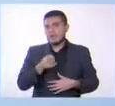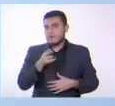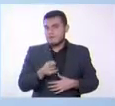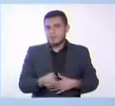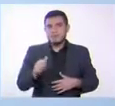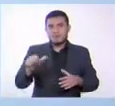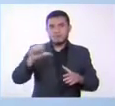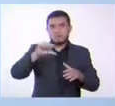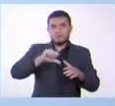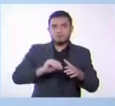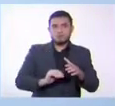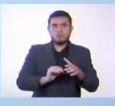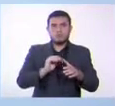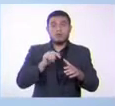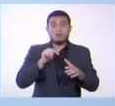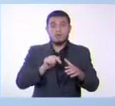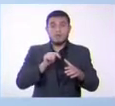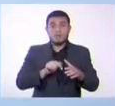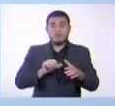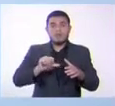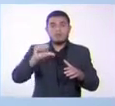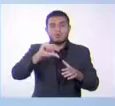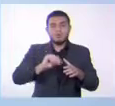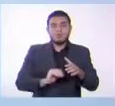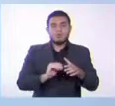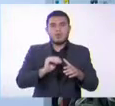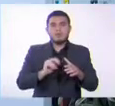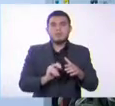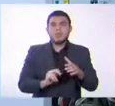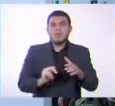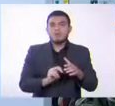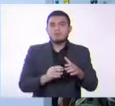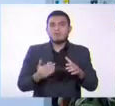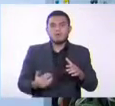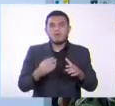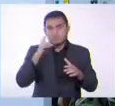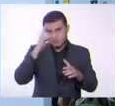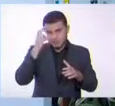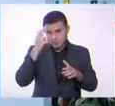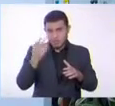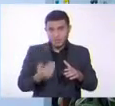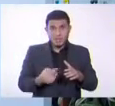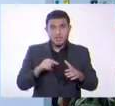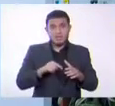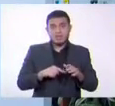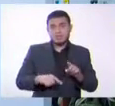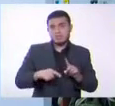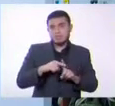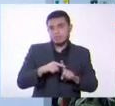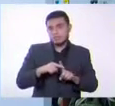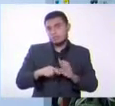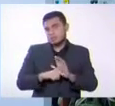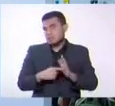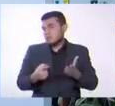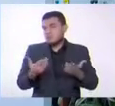sustancia. Esta sustancia es neutra, es decir, que la suma de sus cargas es igual a